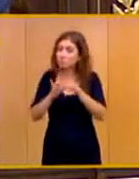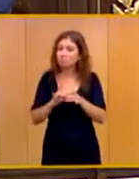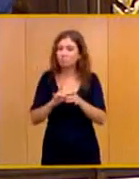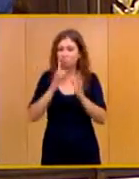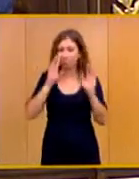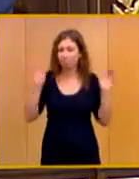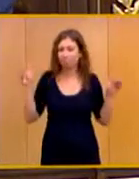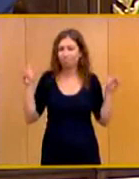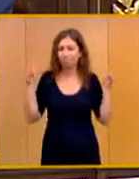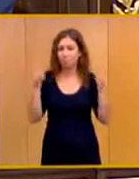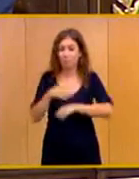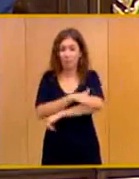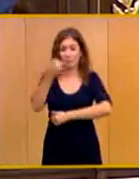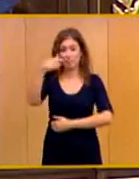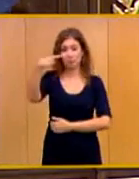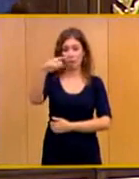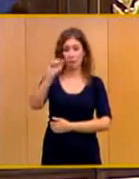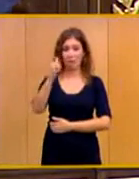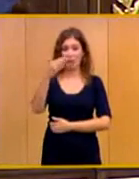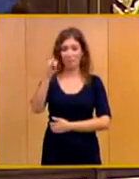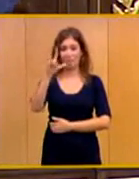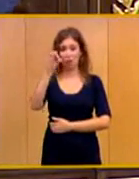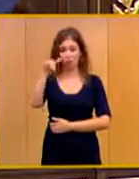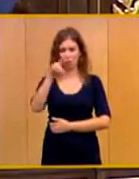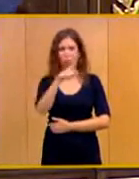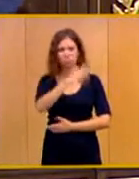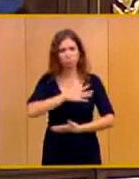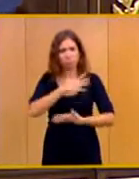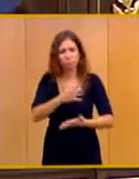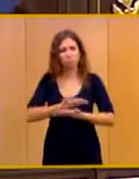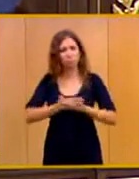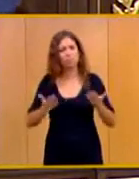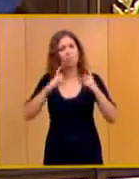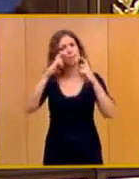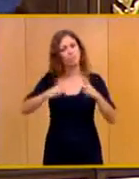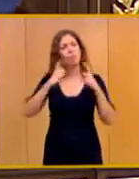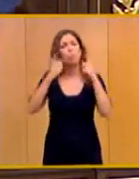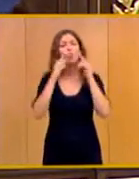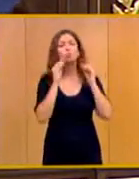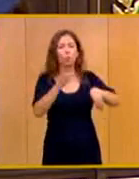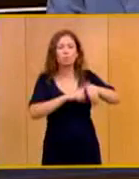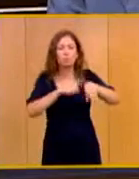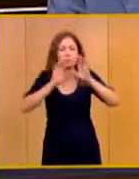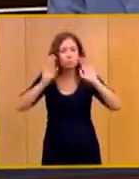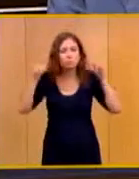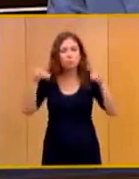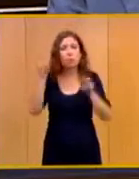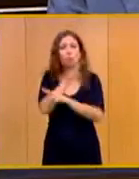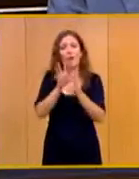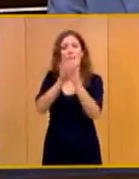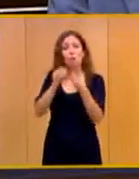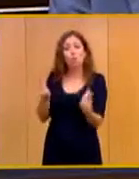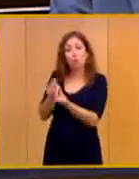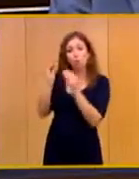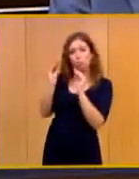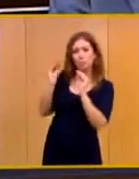el ministro Gabilondo, con voluntad, con generosidad, con esfuerzo, ha dedicado mucho tiempo para llegar a un acuerdo con ustedes que han